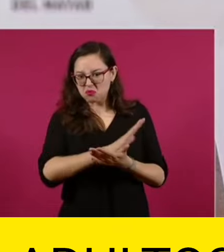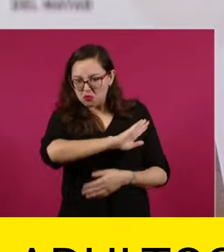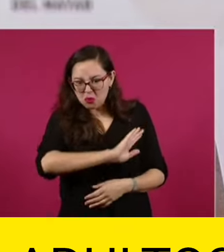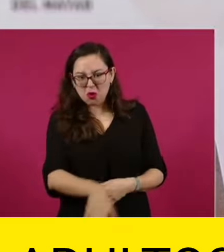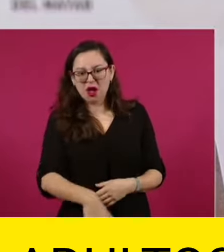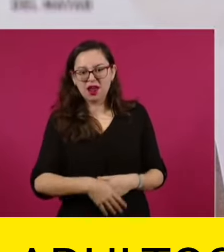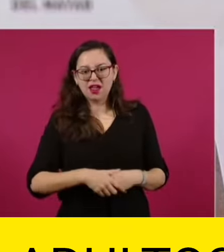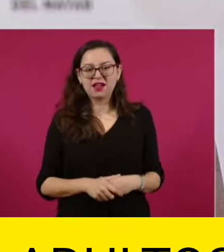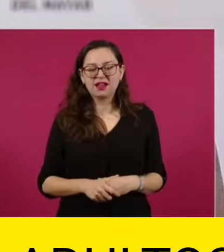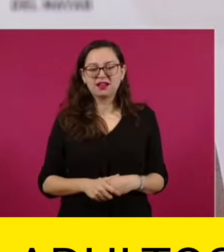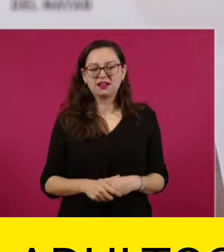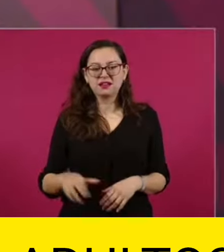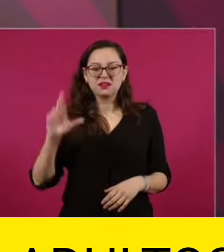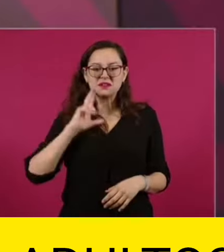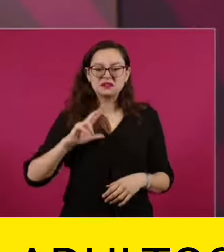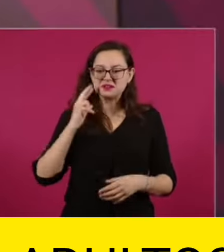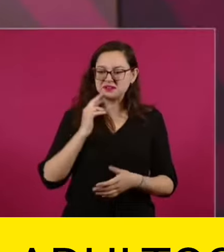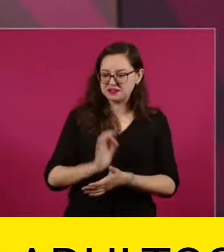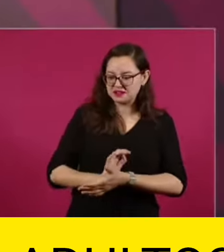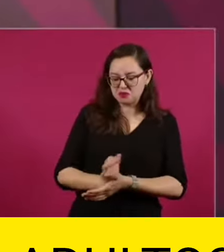Y muere el racismo.